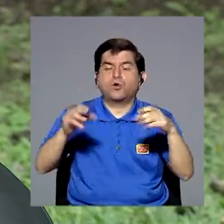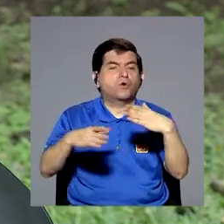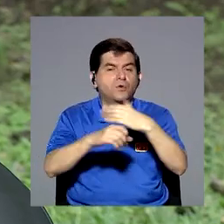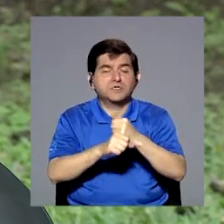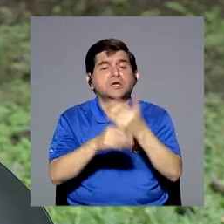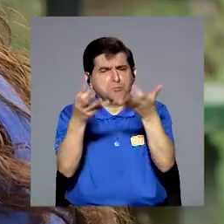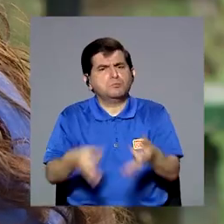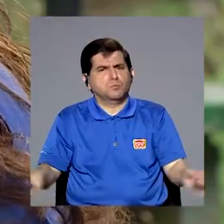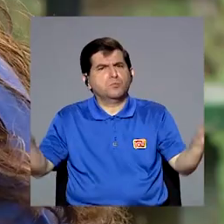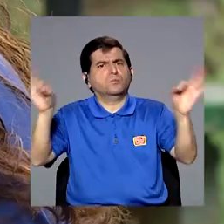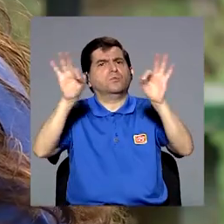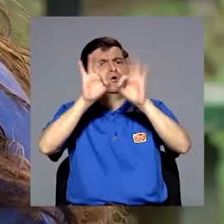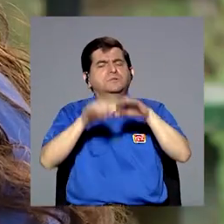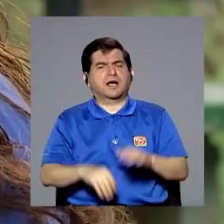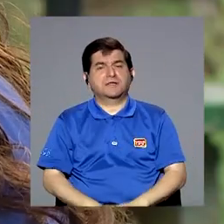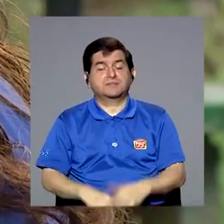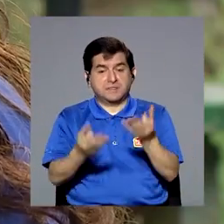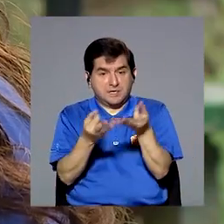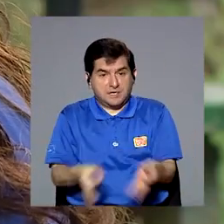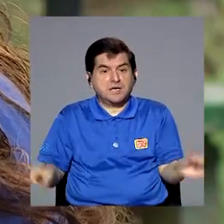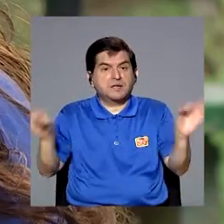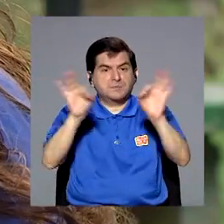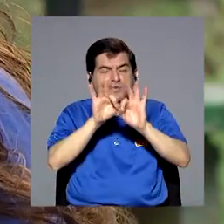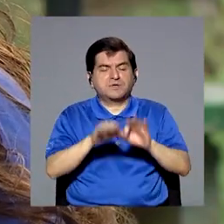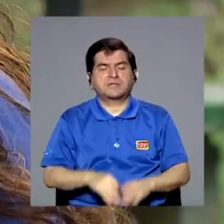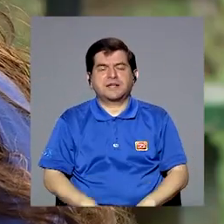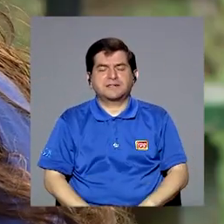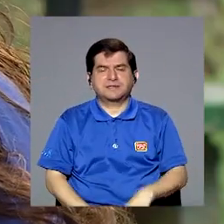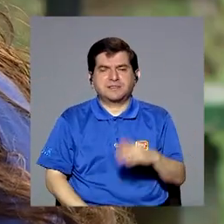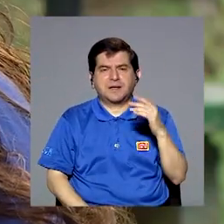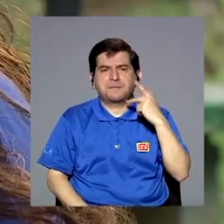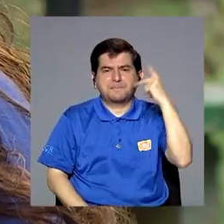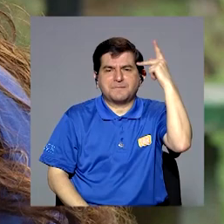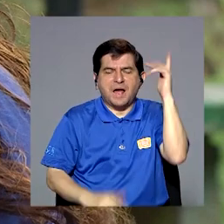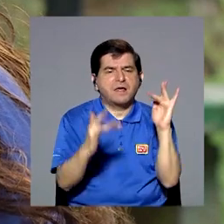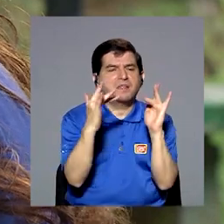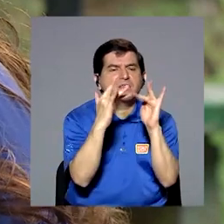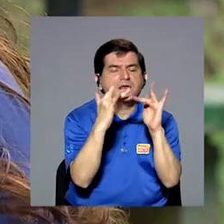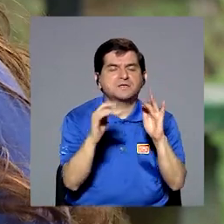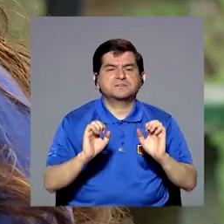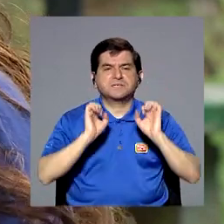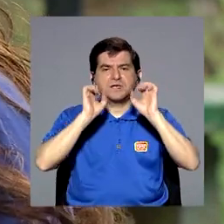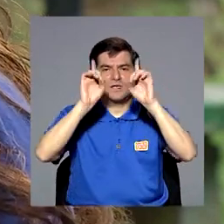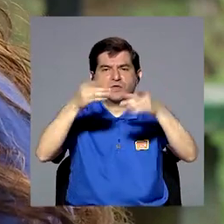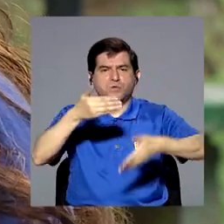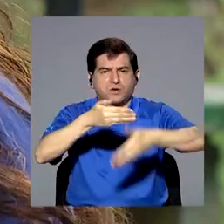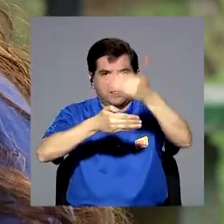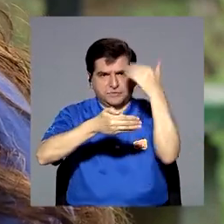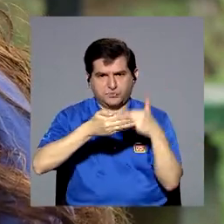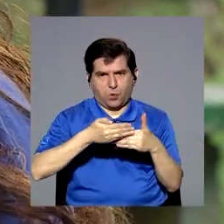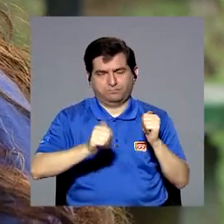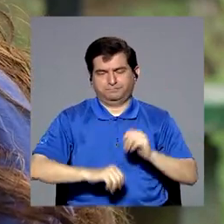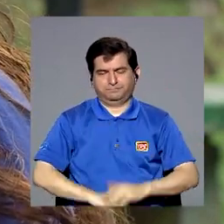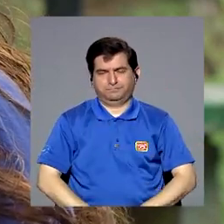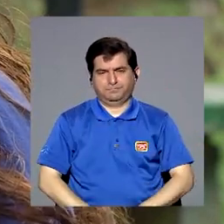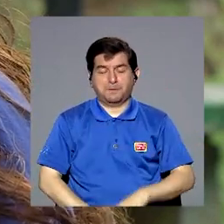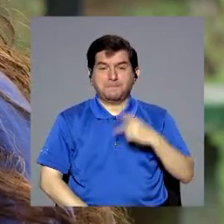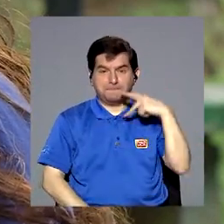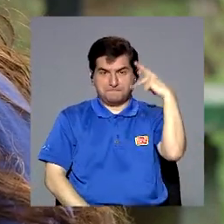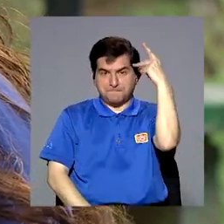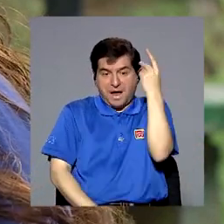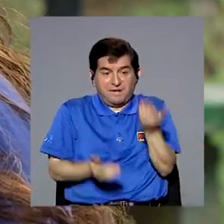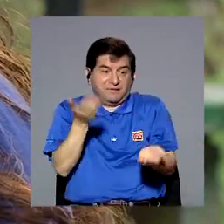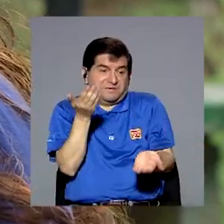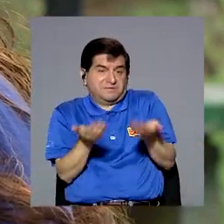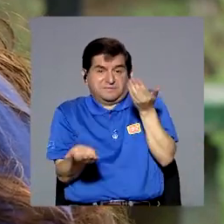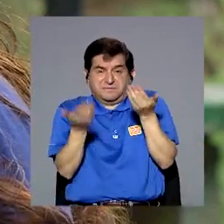Eso es importante, por eso es importante la cercanía que han tenido los padres y esa educación que les han dado. Porque si los padres